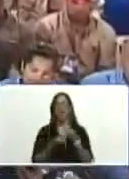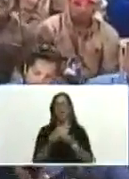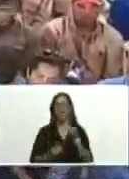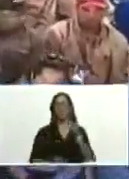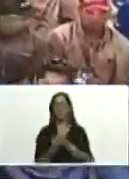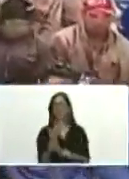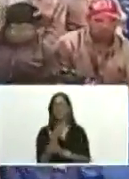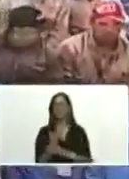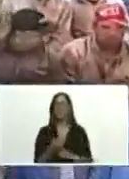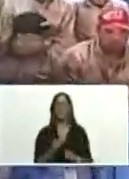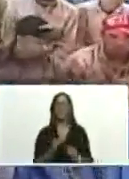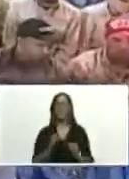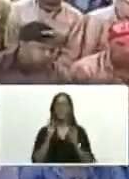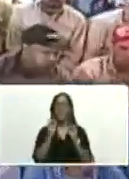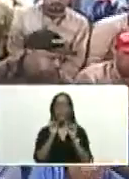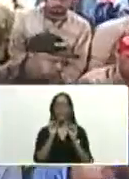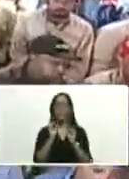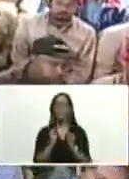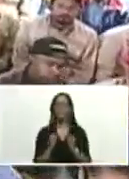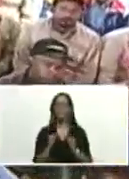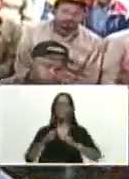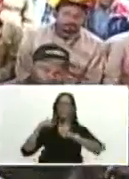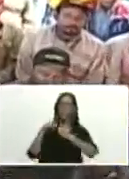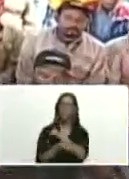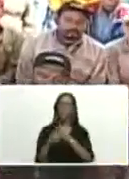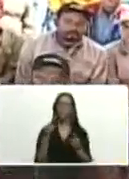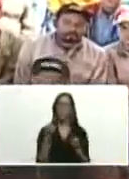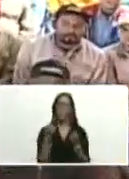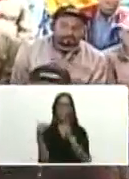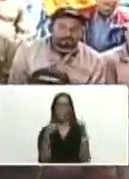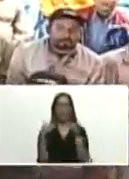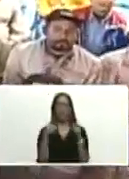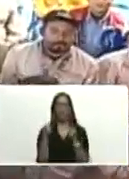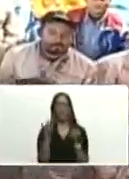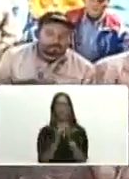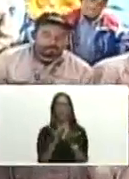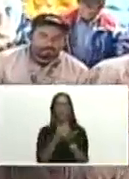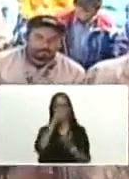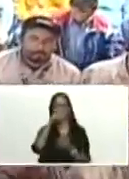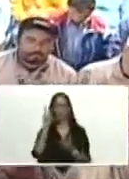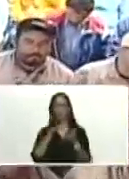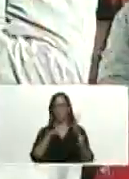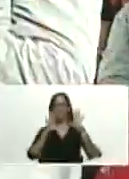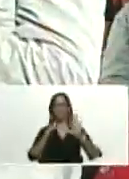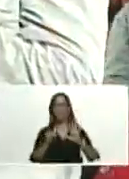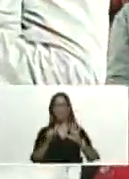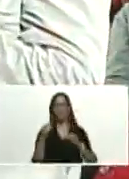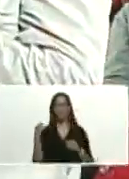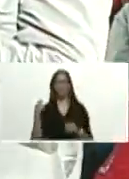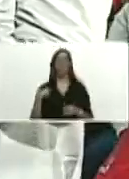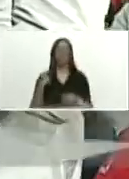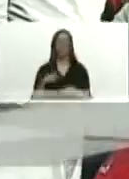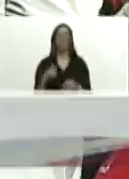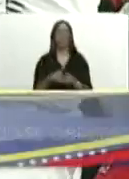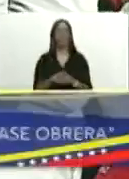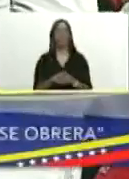en que recrudeció la guerra económica fue el año 2016 veníamos del revés